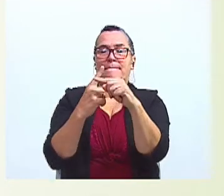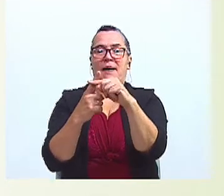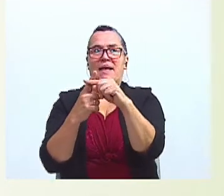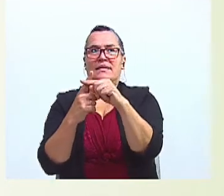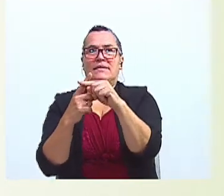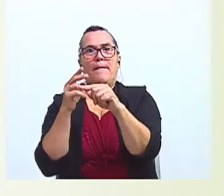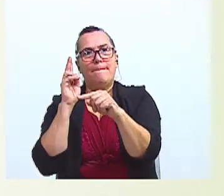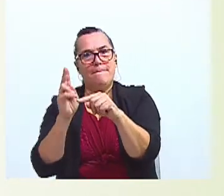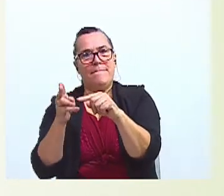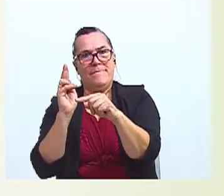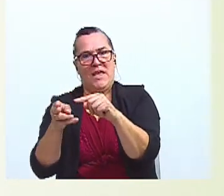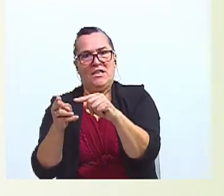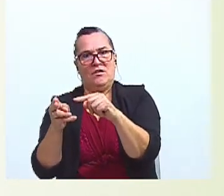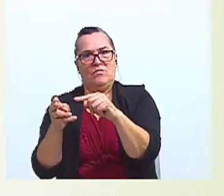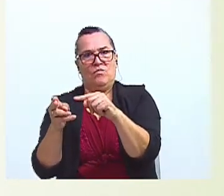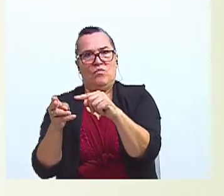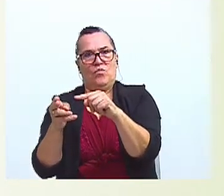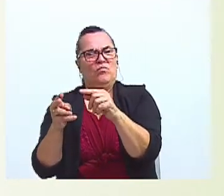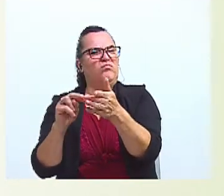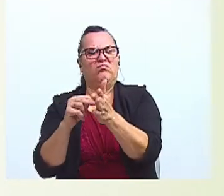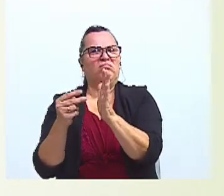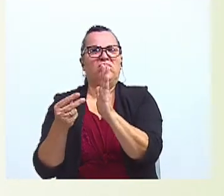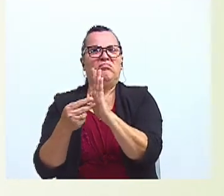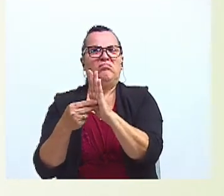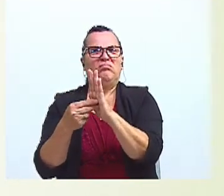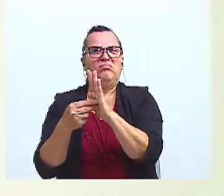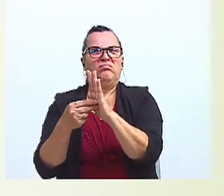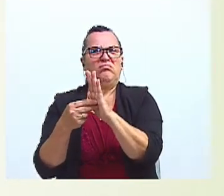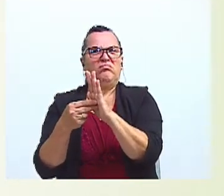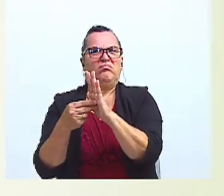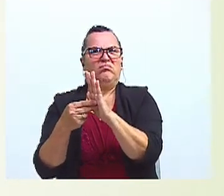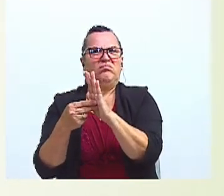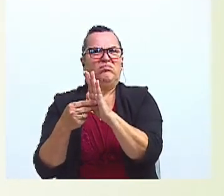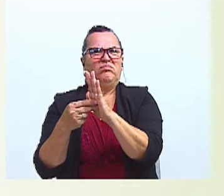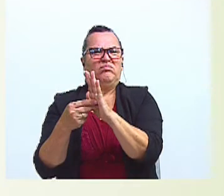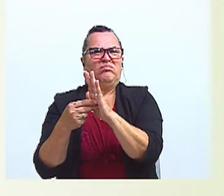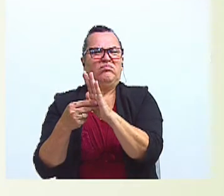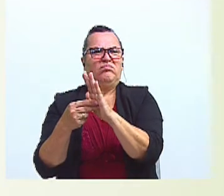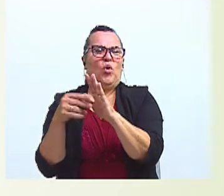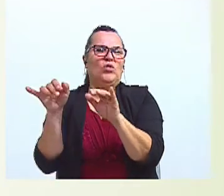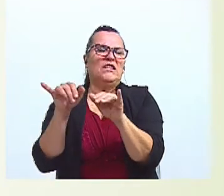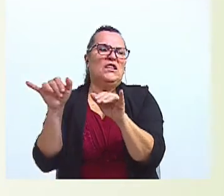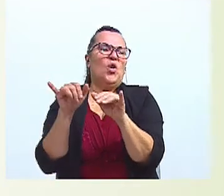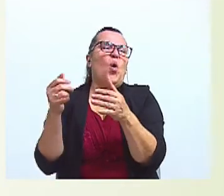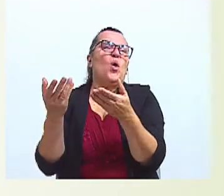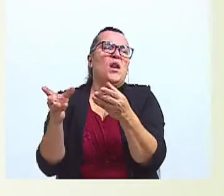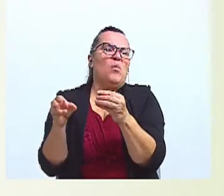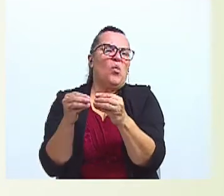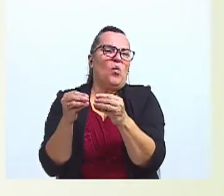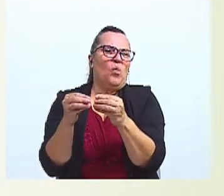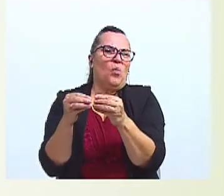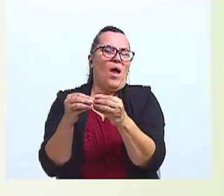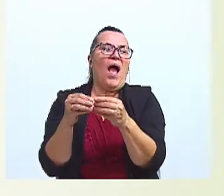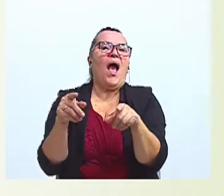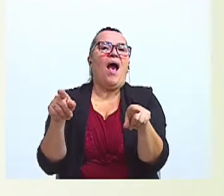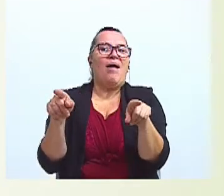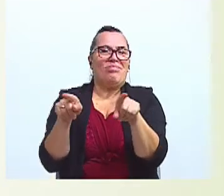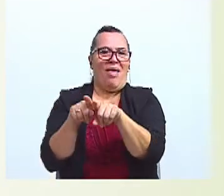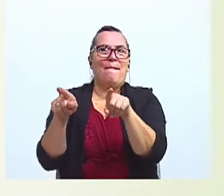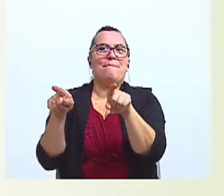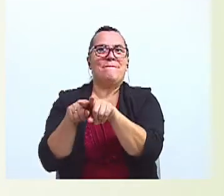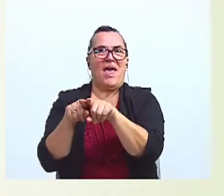mismo. ¿Qué significado tiene o qué sinónimo se le puede dar? Las